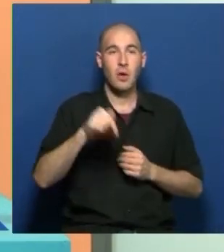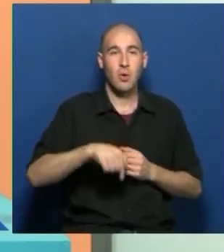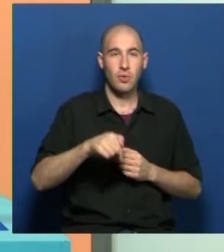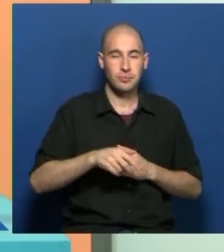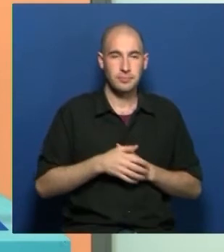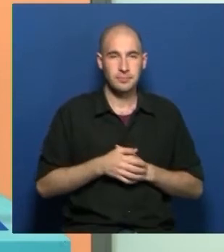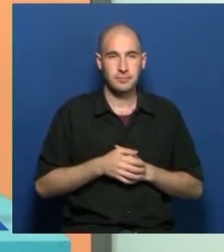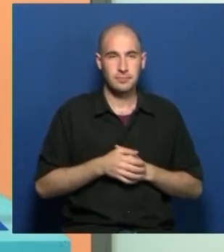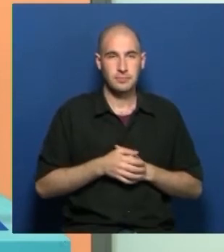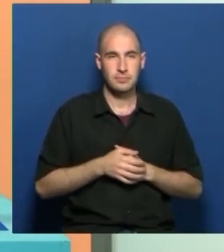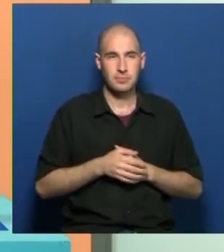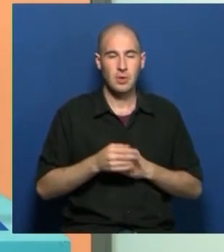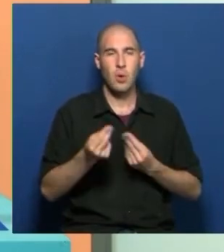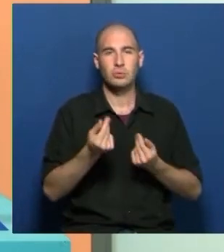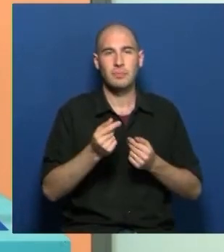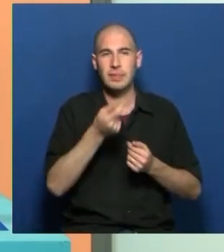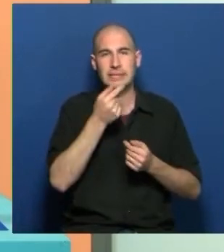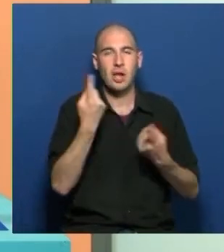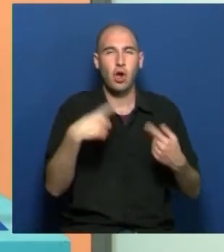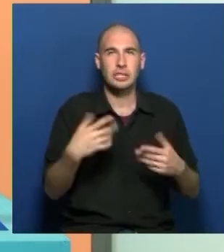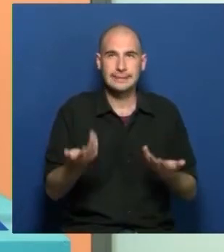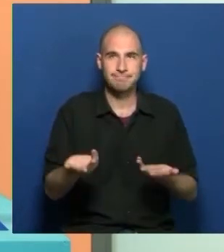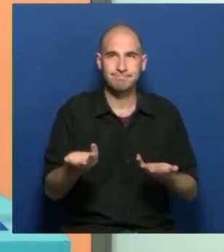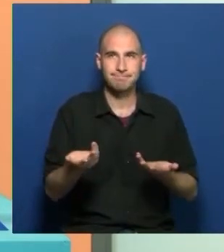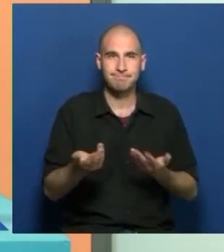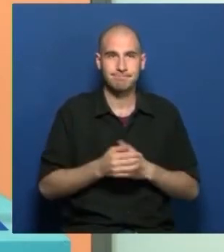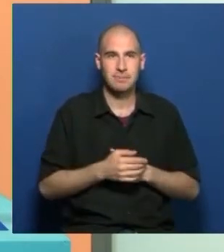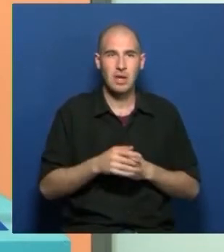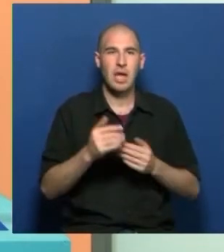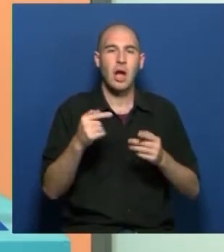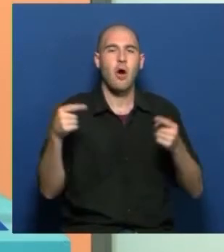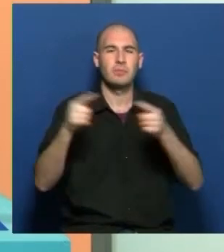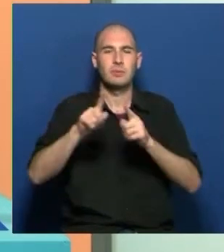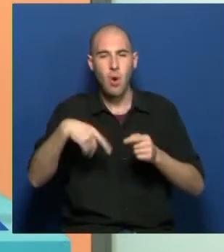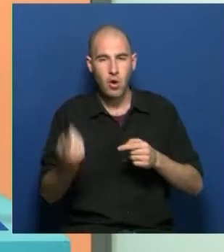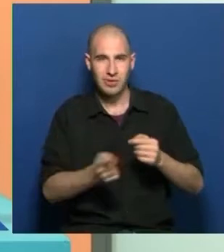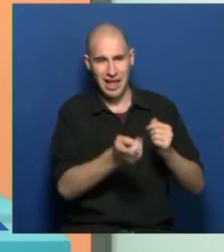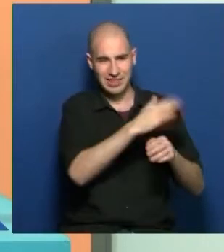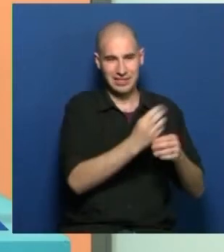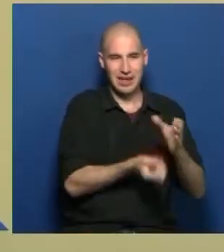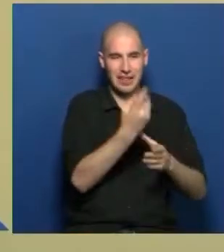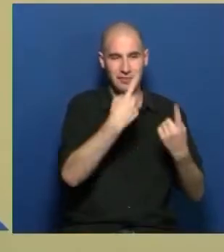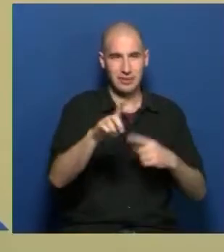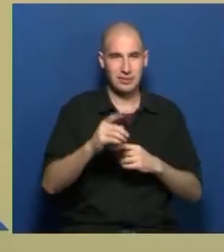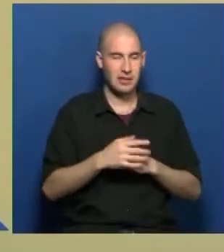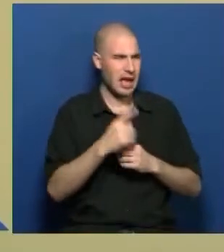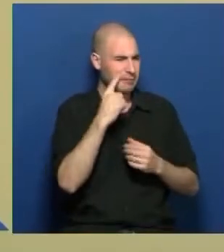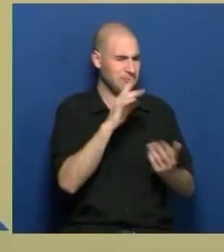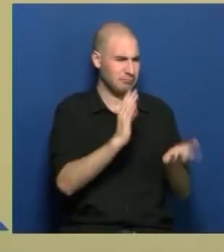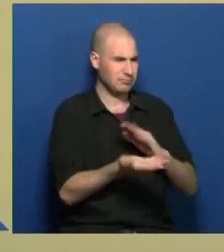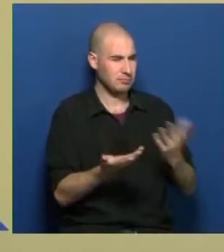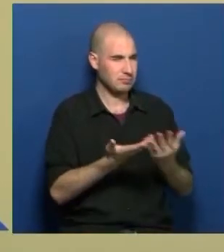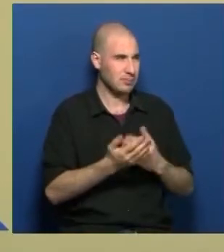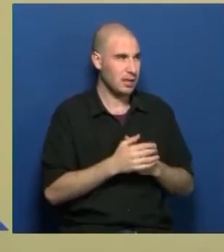siendo ocupados para otros, digamos, motivos para los cuales fueron creados. A ver, si puedo traducir un